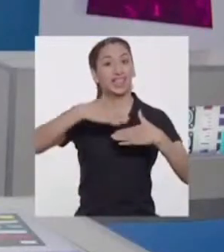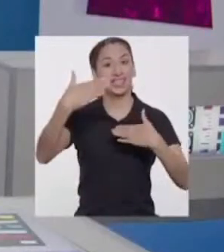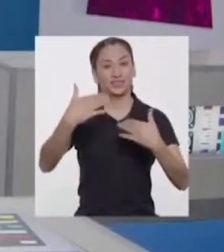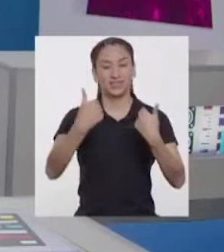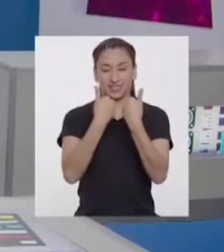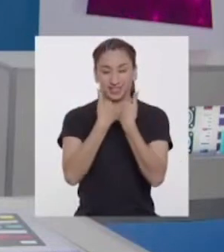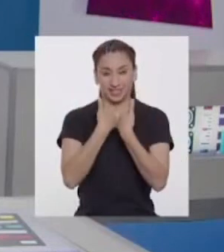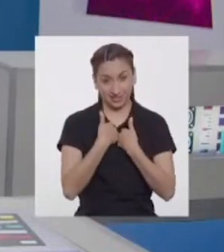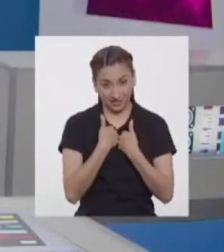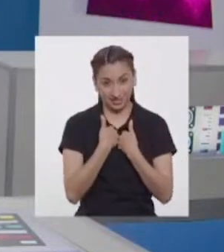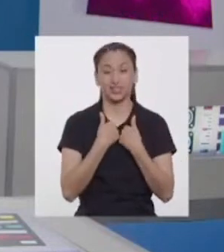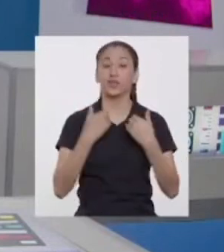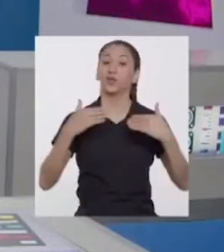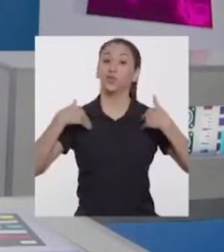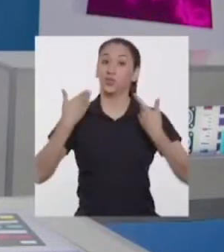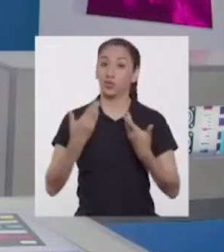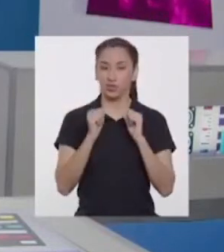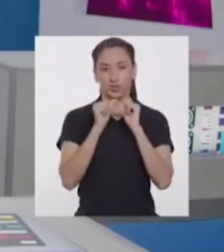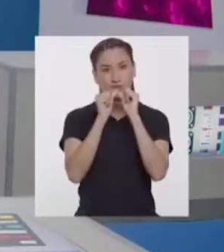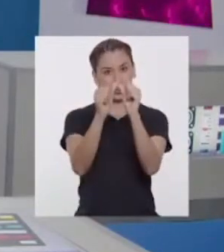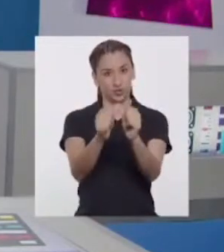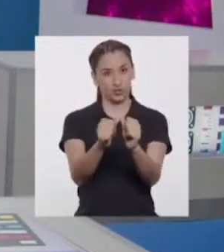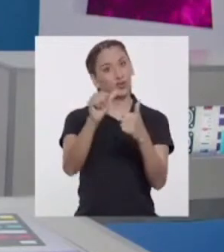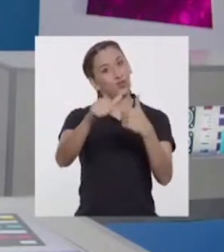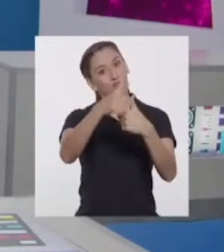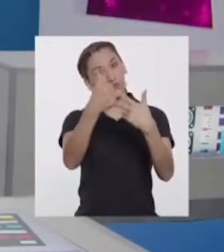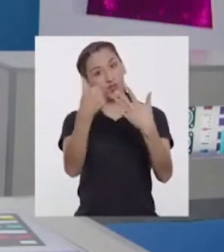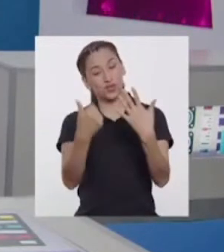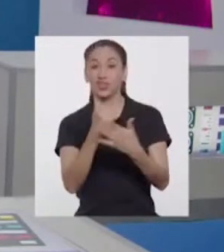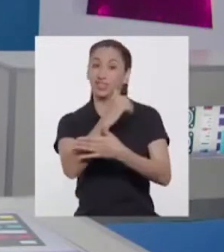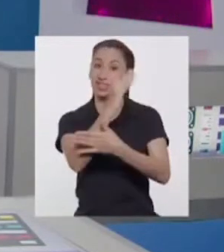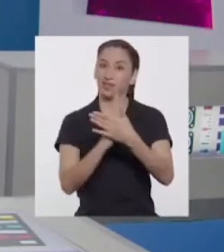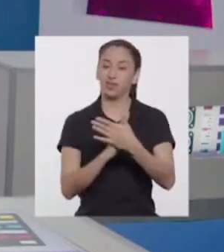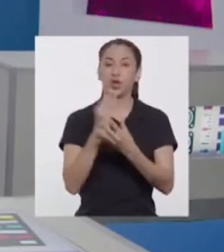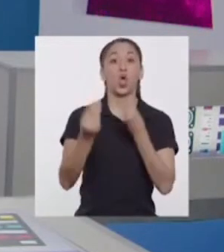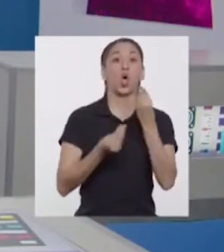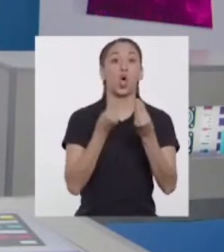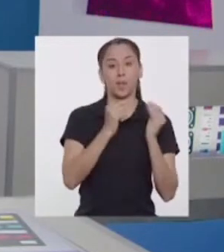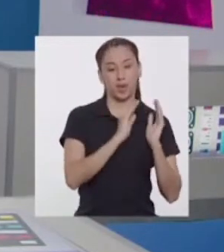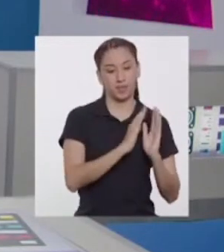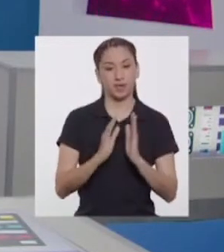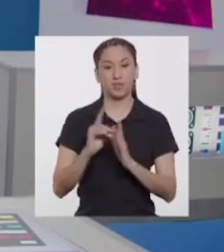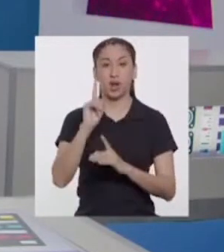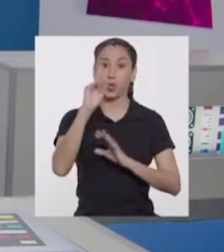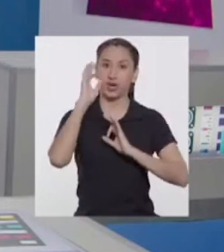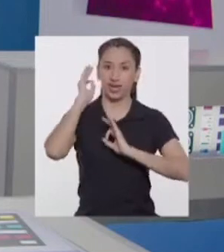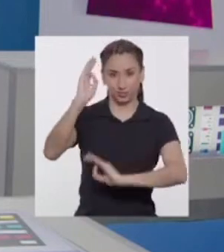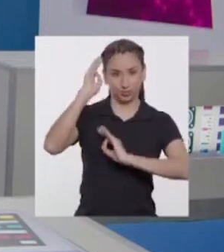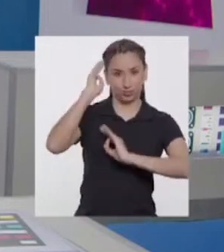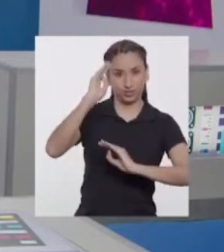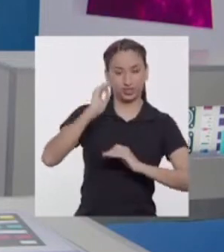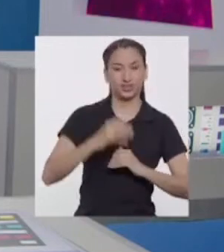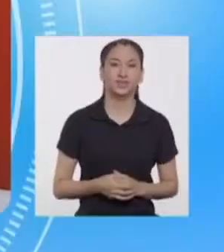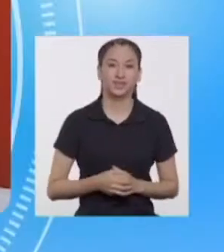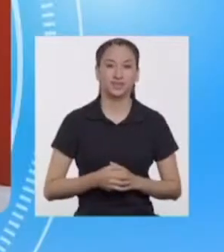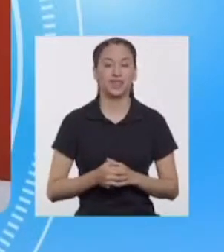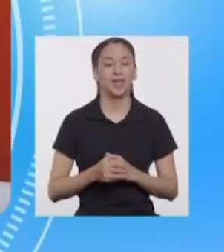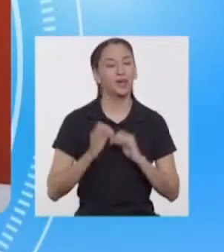Después del descanso, podrán hacer las otras partes de cómo preparar una